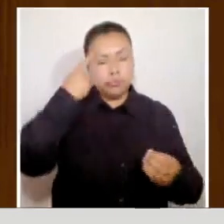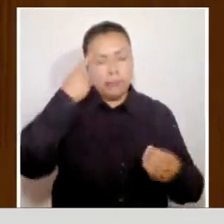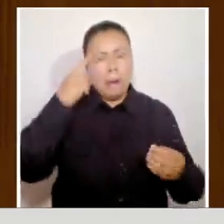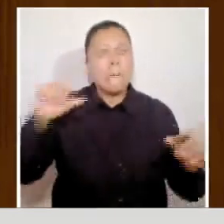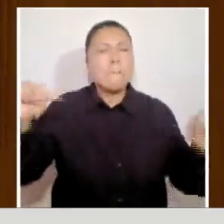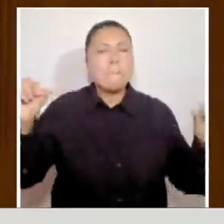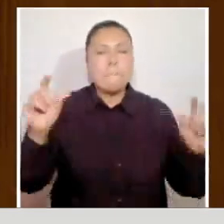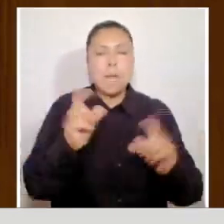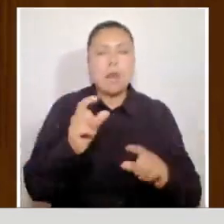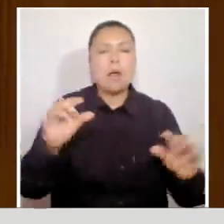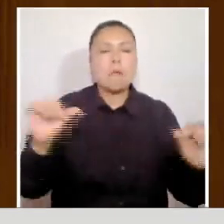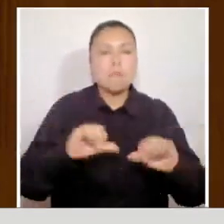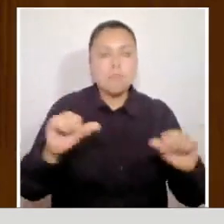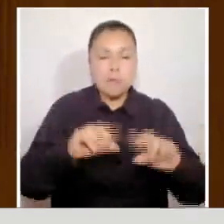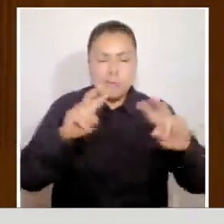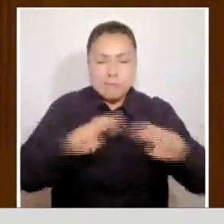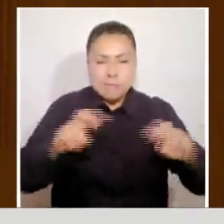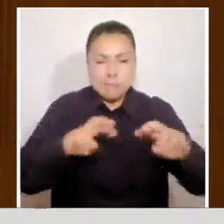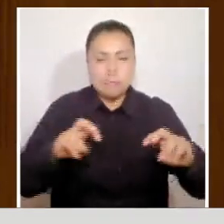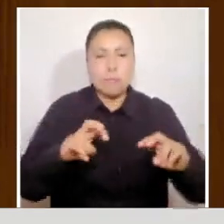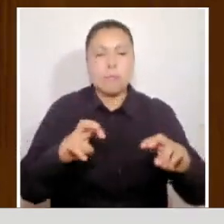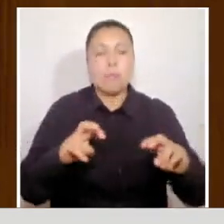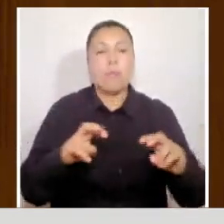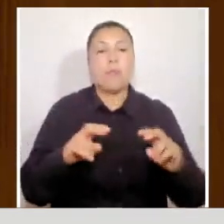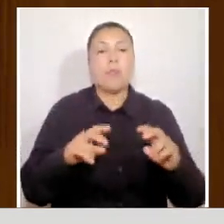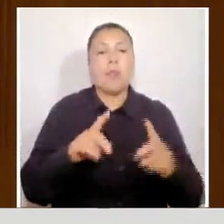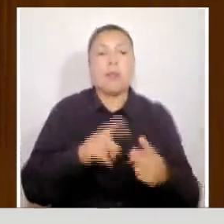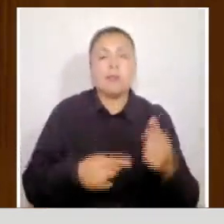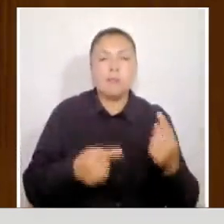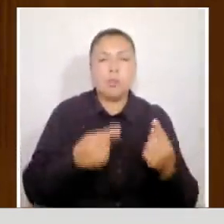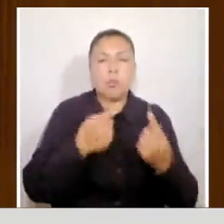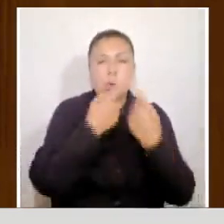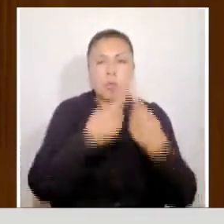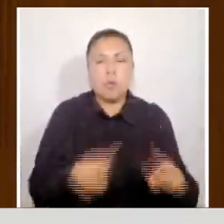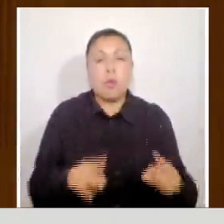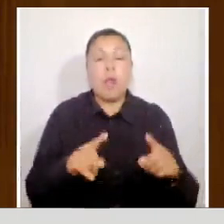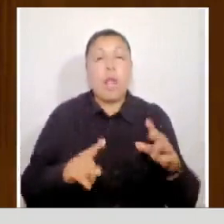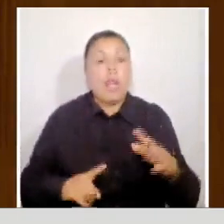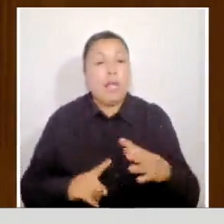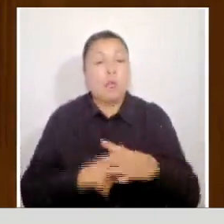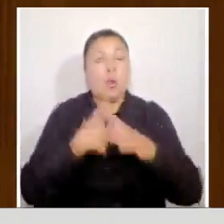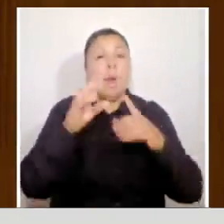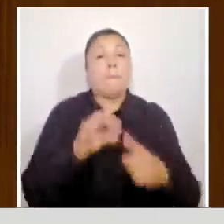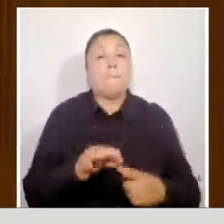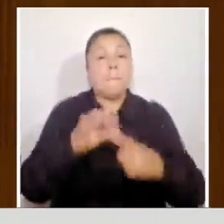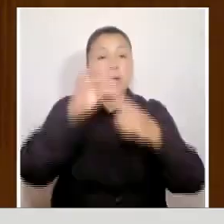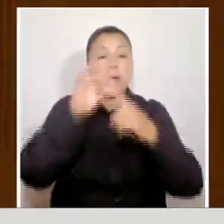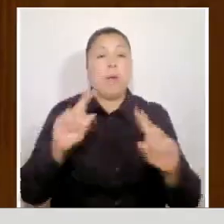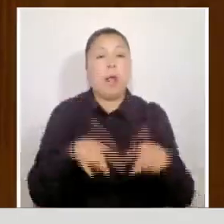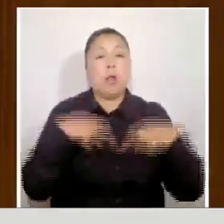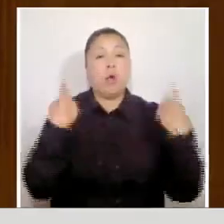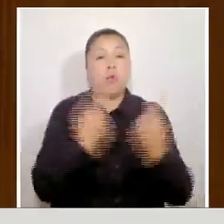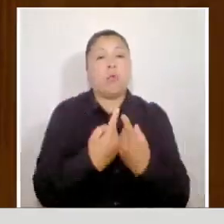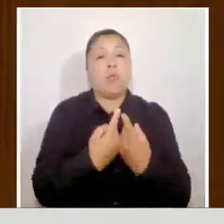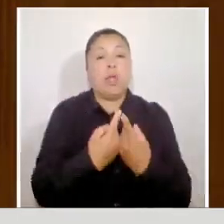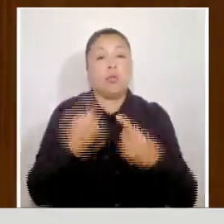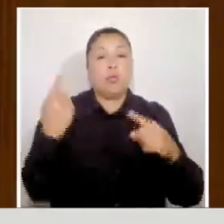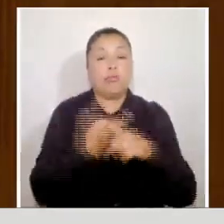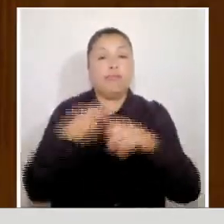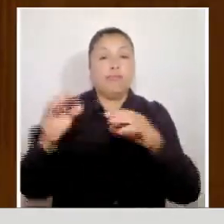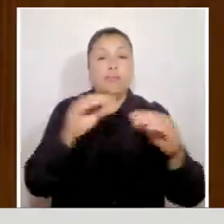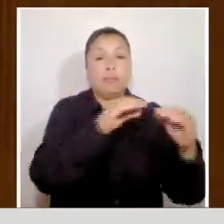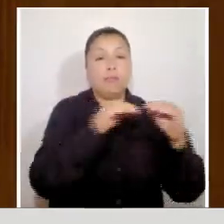pobremente investigado y controvertido que surge principalmente en el contexto de las disputas por